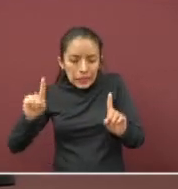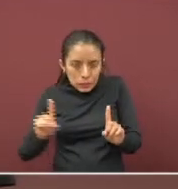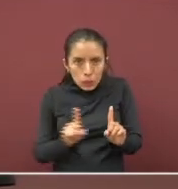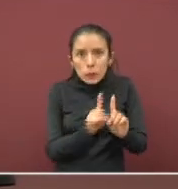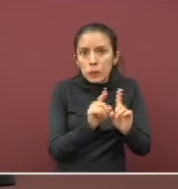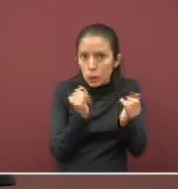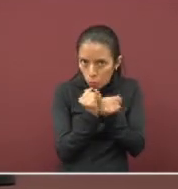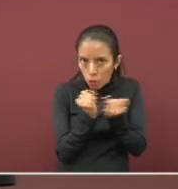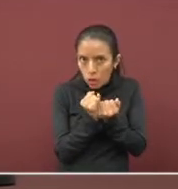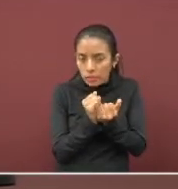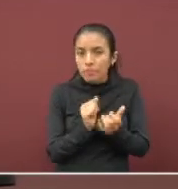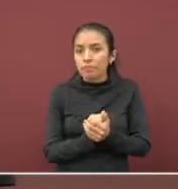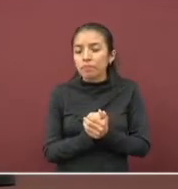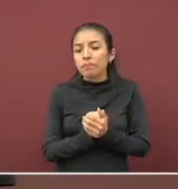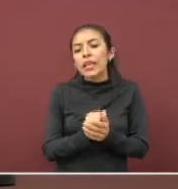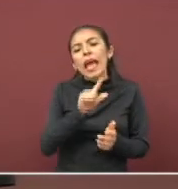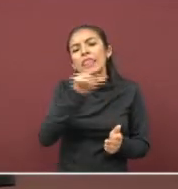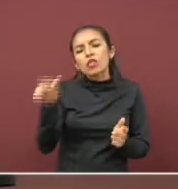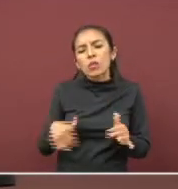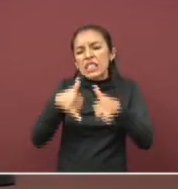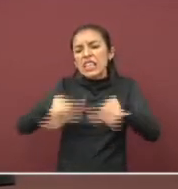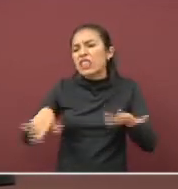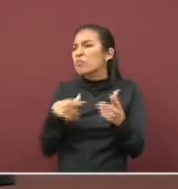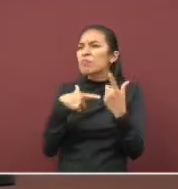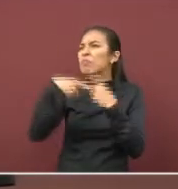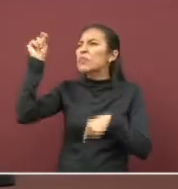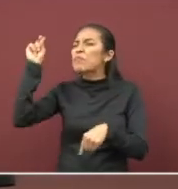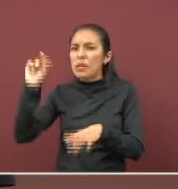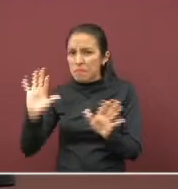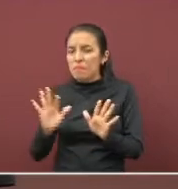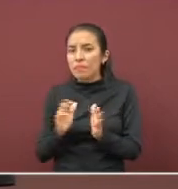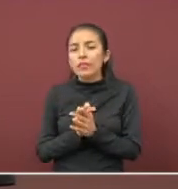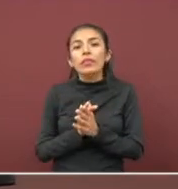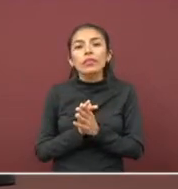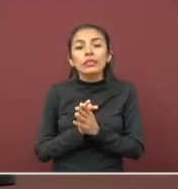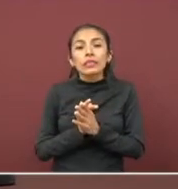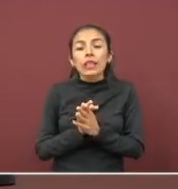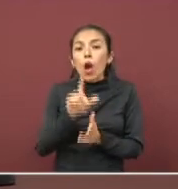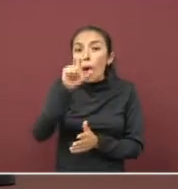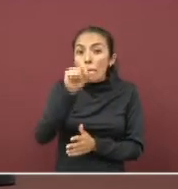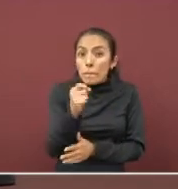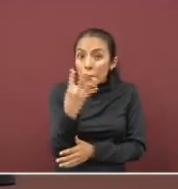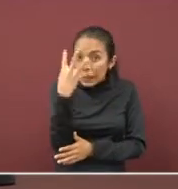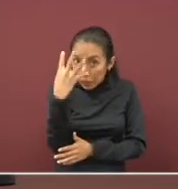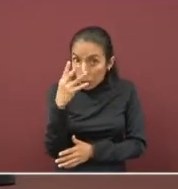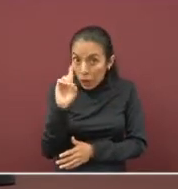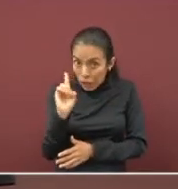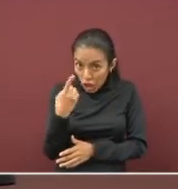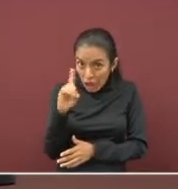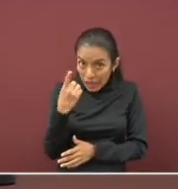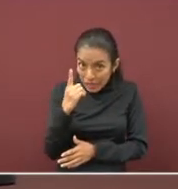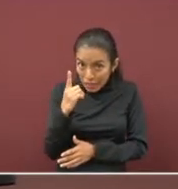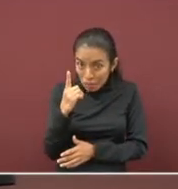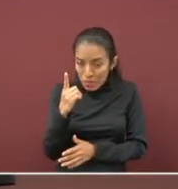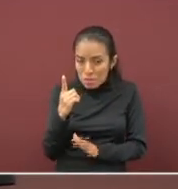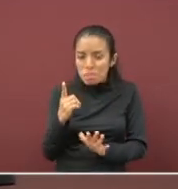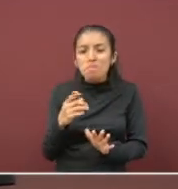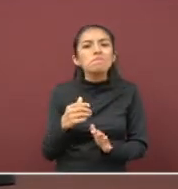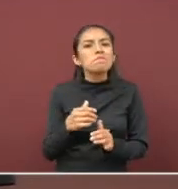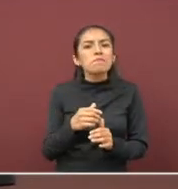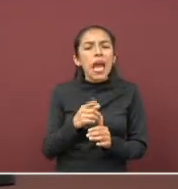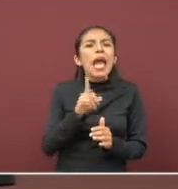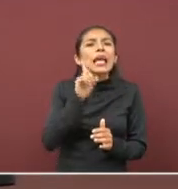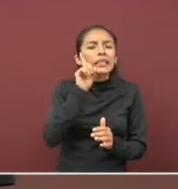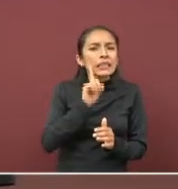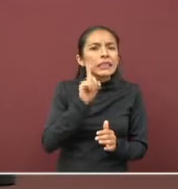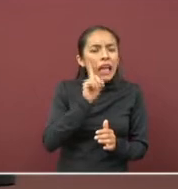para presentarse a su trabajo el 24 las señoras celebró solo con su hija la llegada de la